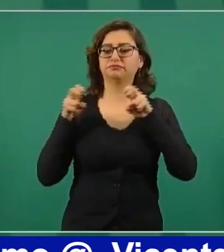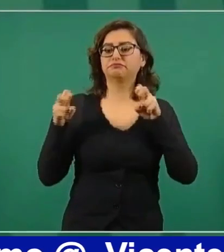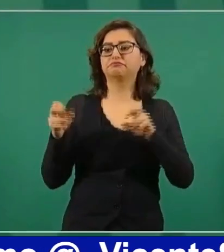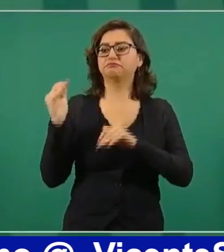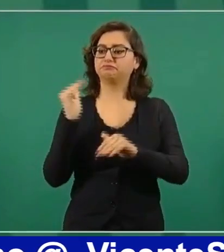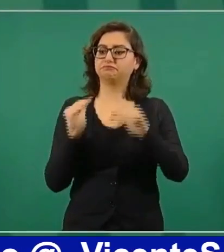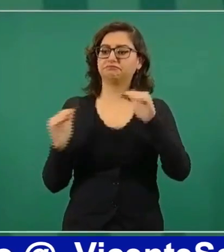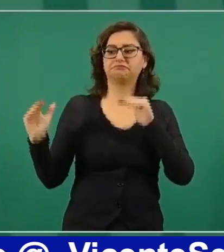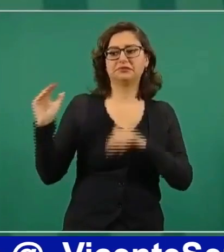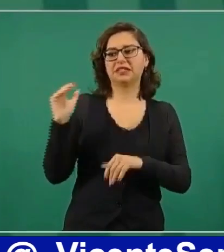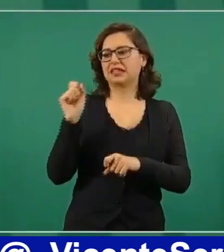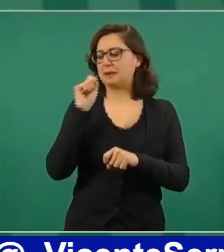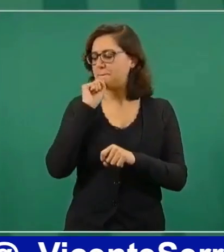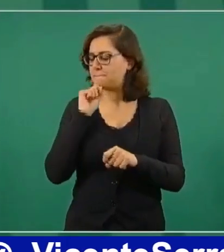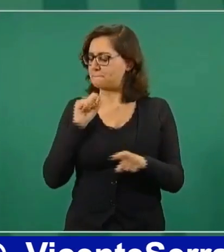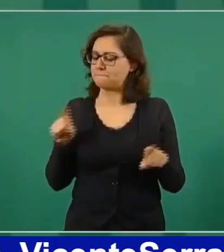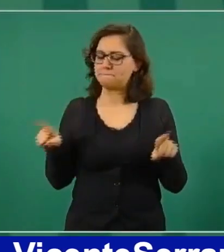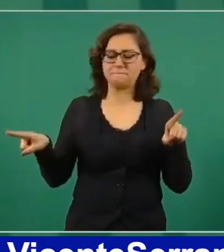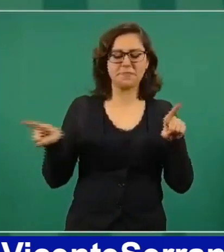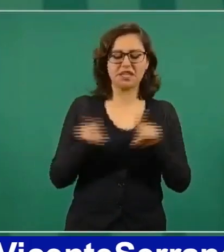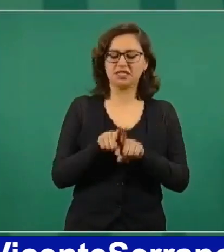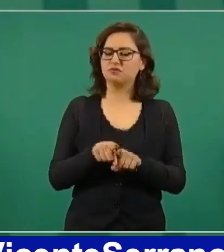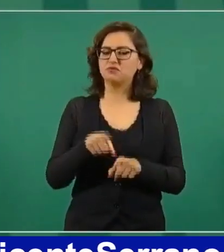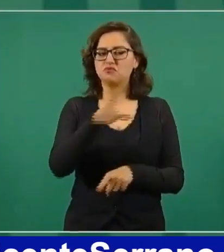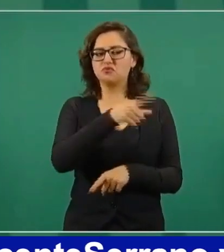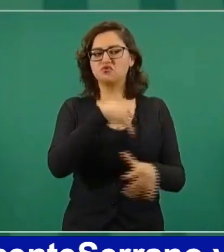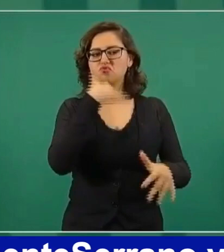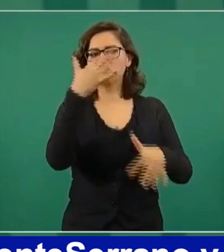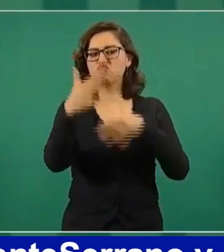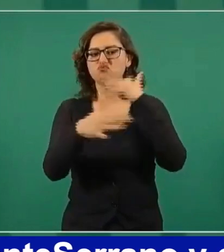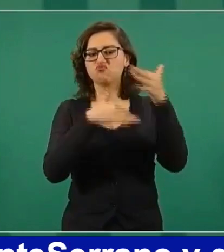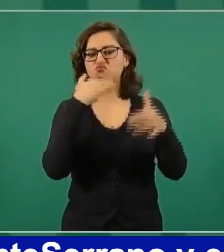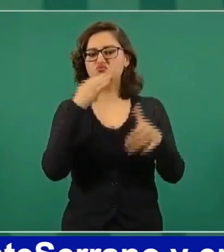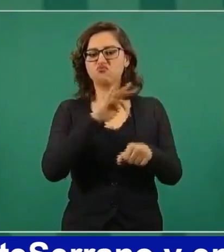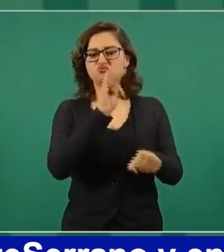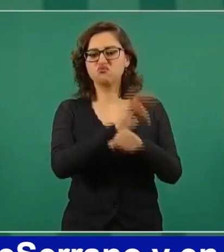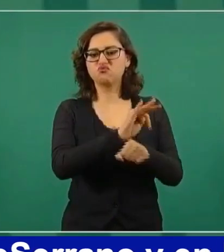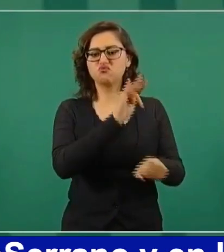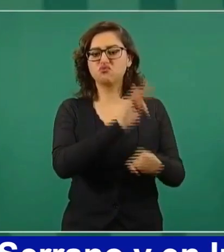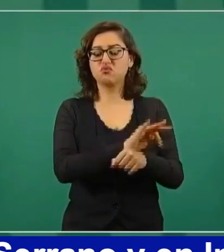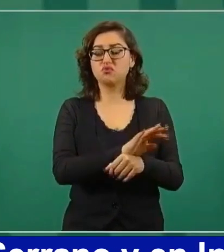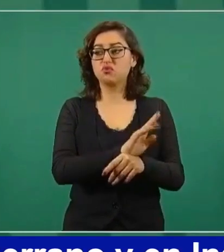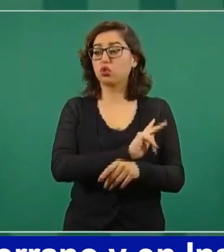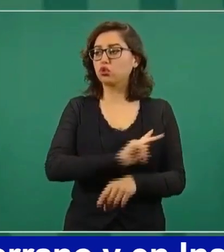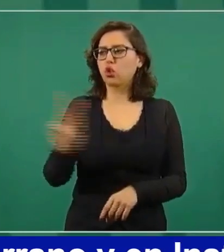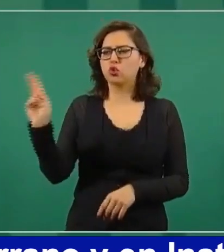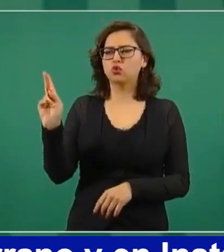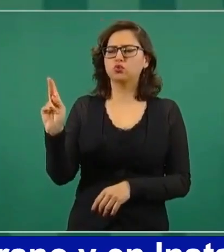ministros, con honrosas excepciones, no vamos a generalizar.